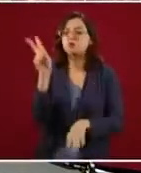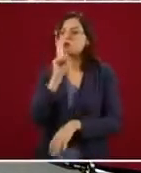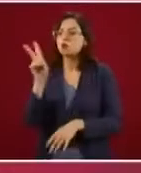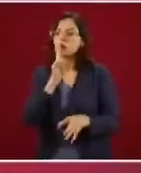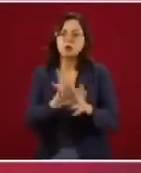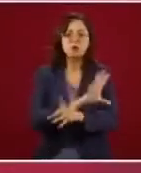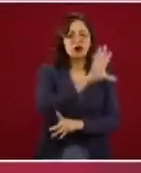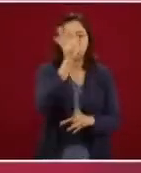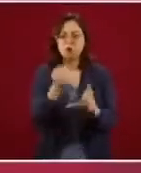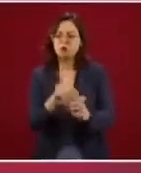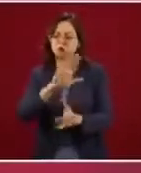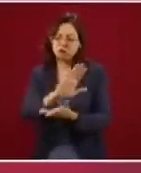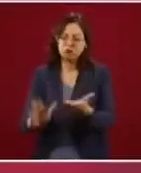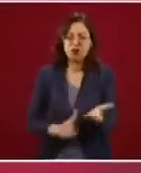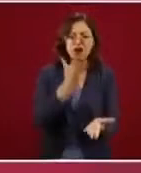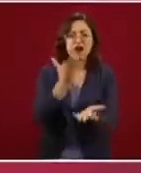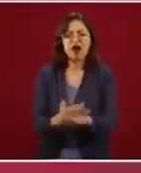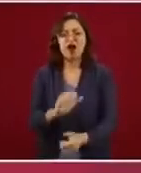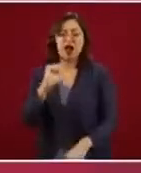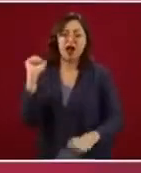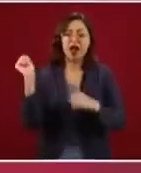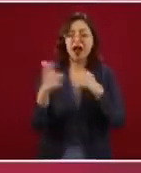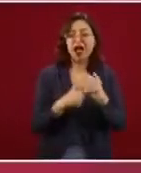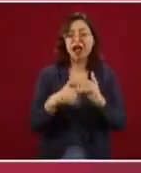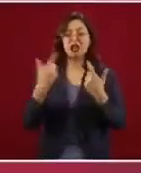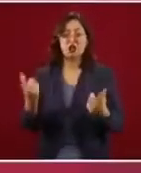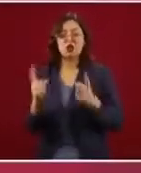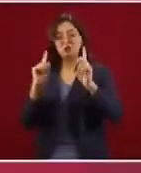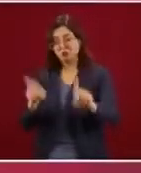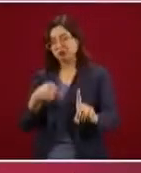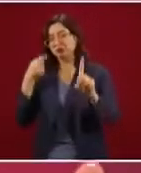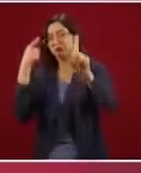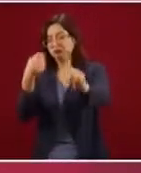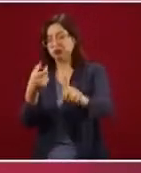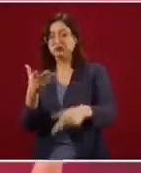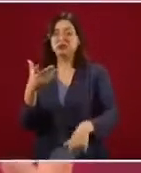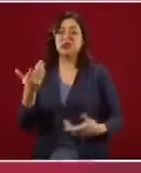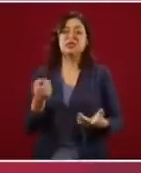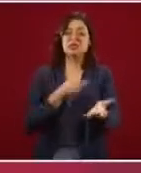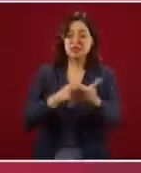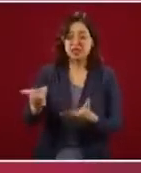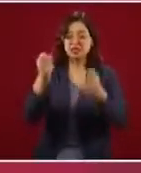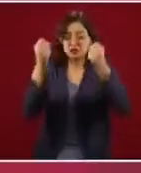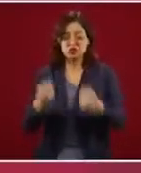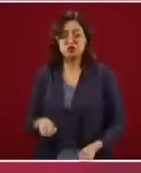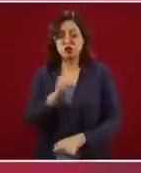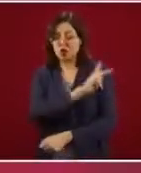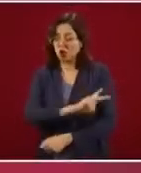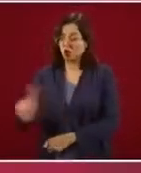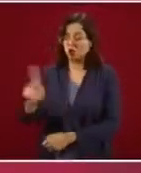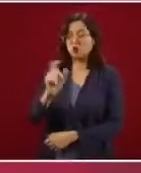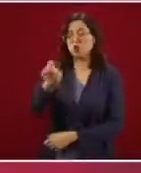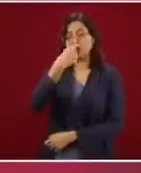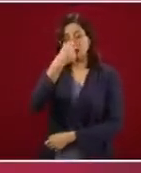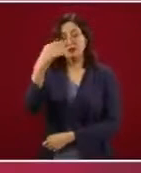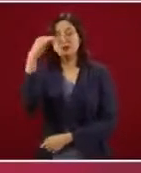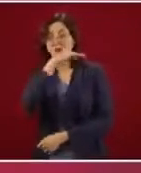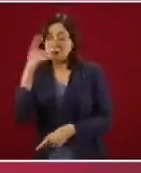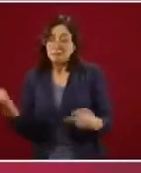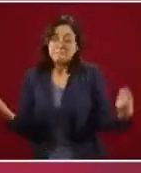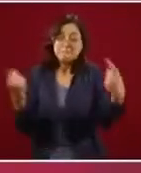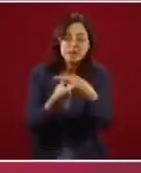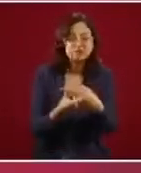cualquier actitud contraria al propósito fundamental, que es garantizar servicios de salud y medicamentos